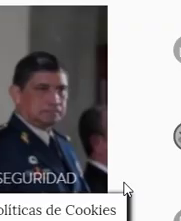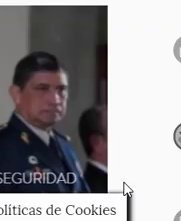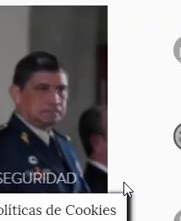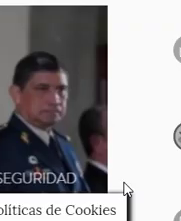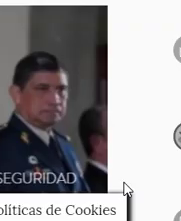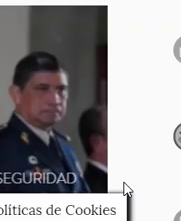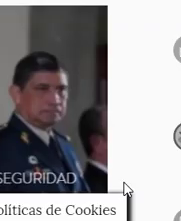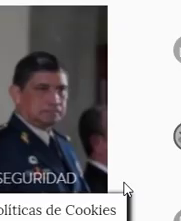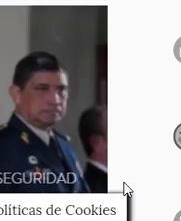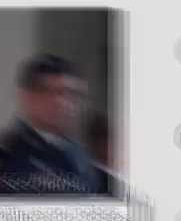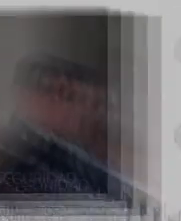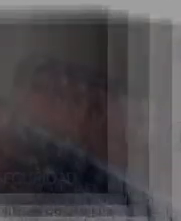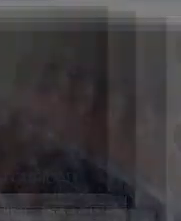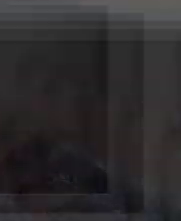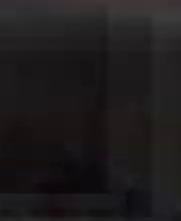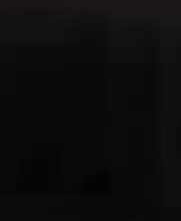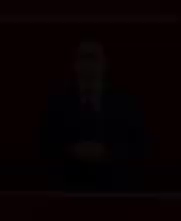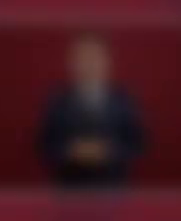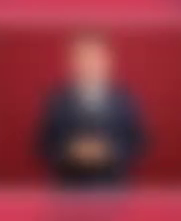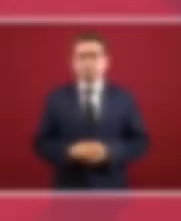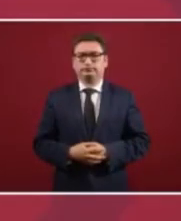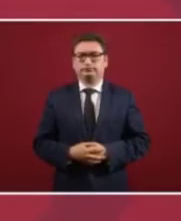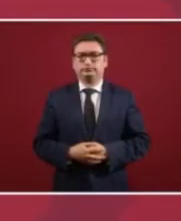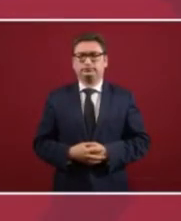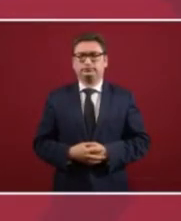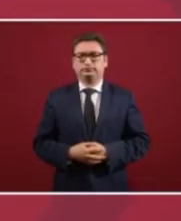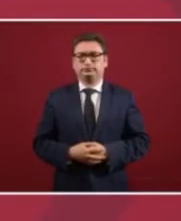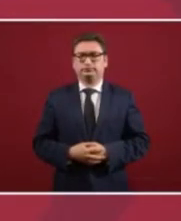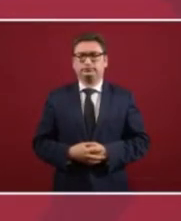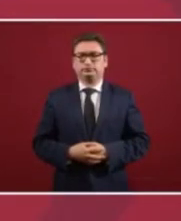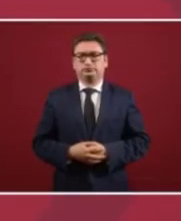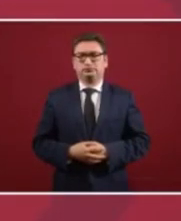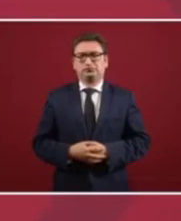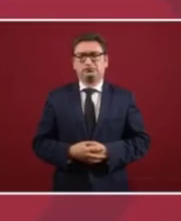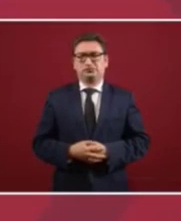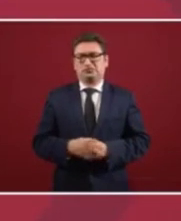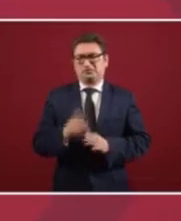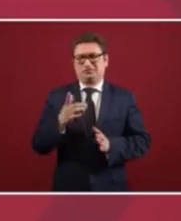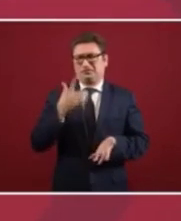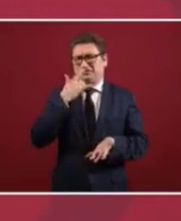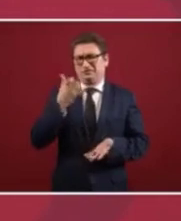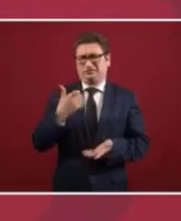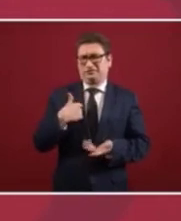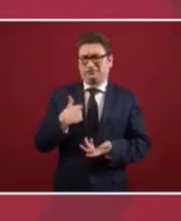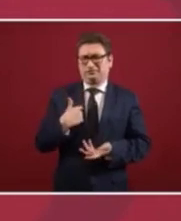así las utilizó el prianismo con los bots. Hasta me extraña,